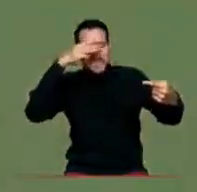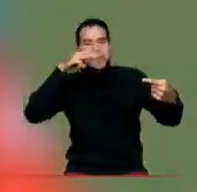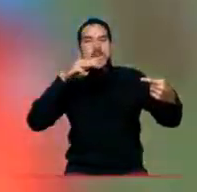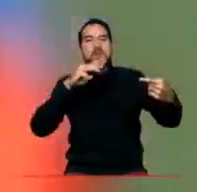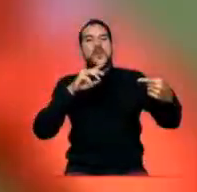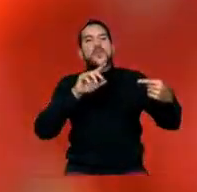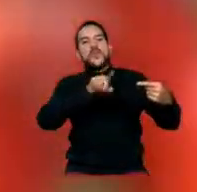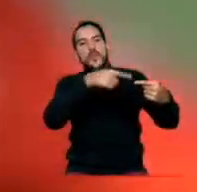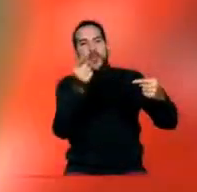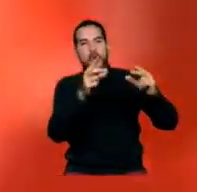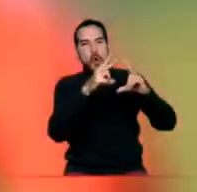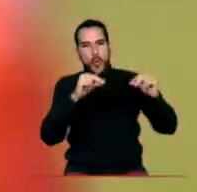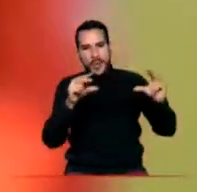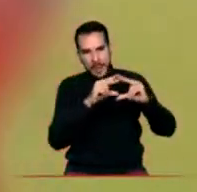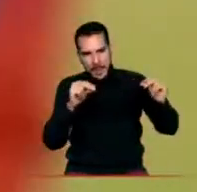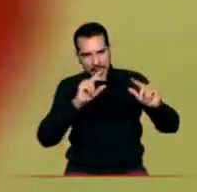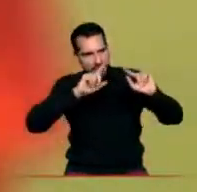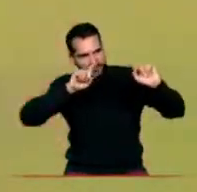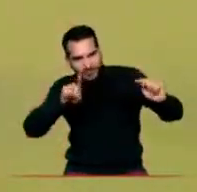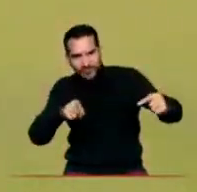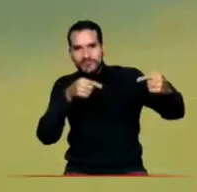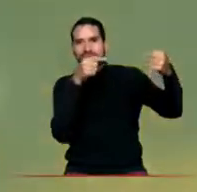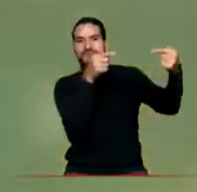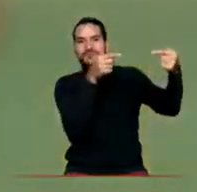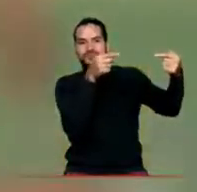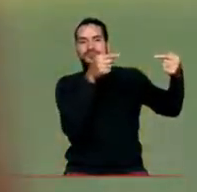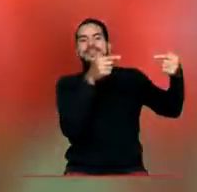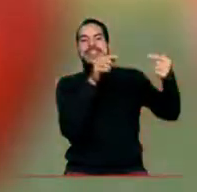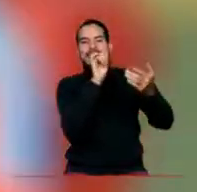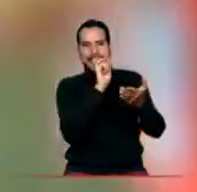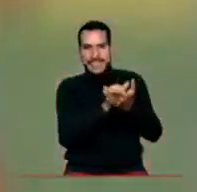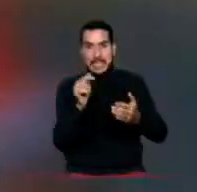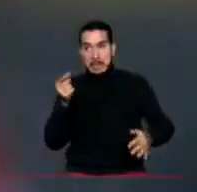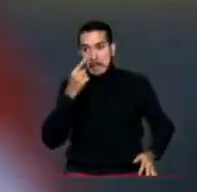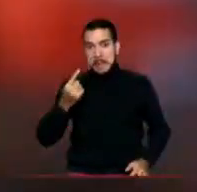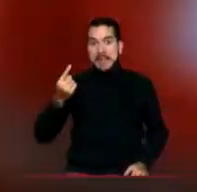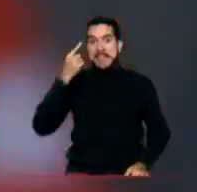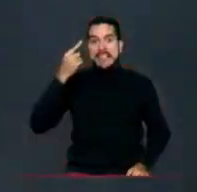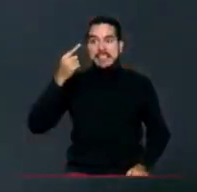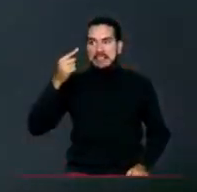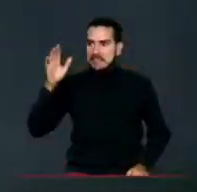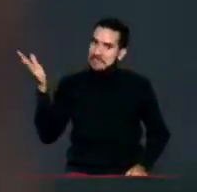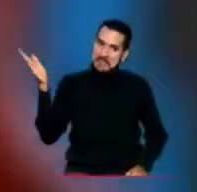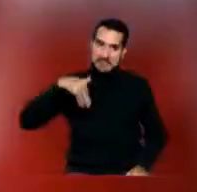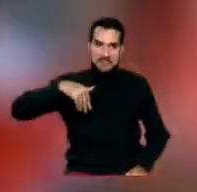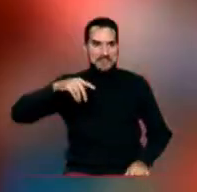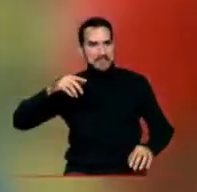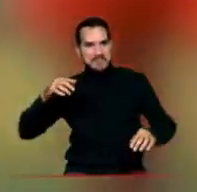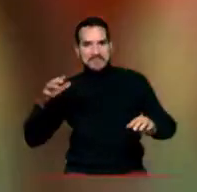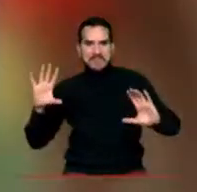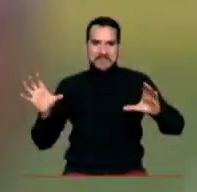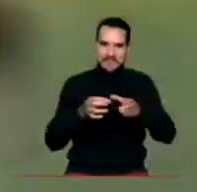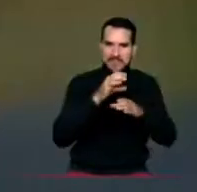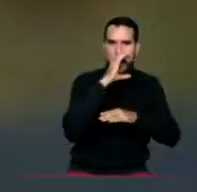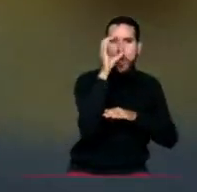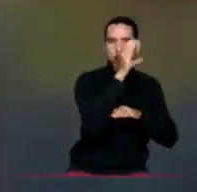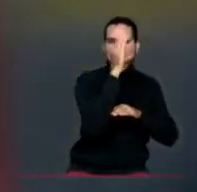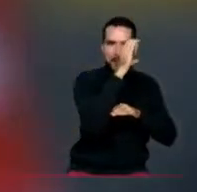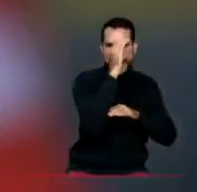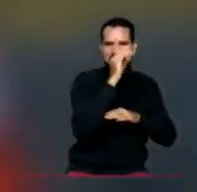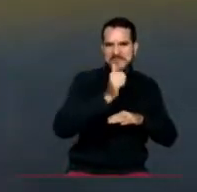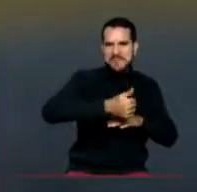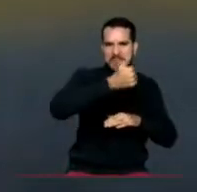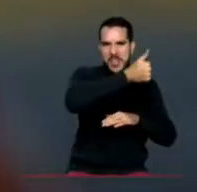en la siguiente semana. Este es el primer llamado de Wendy Bonilla a la Selección Colombia de mayores que se